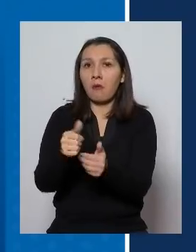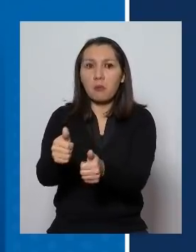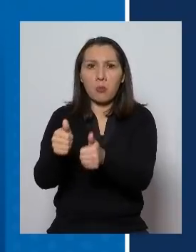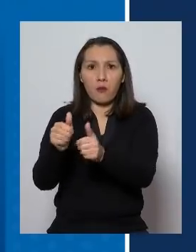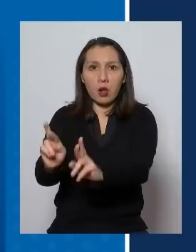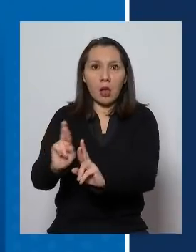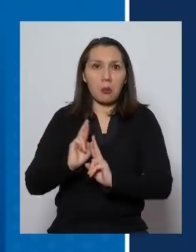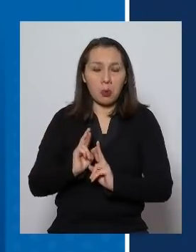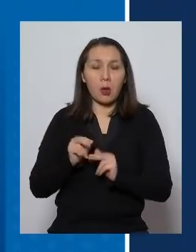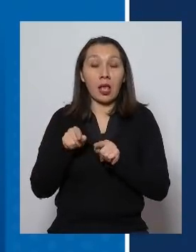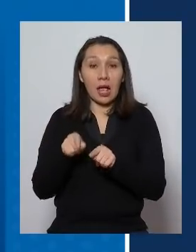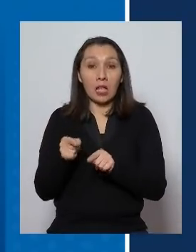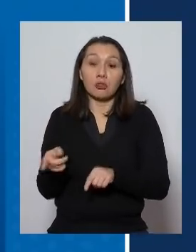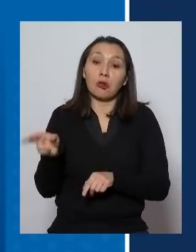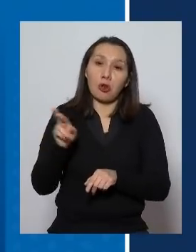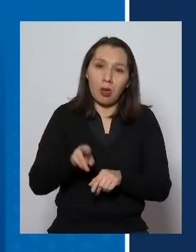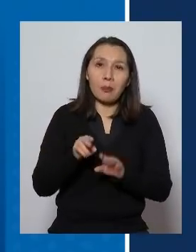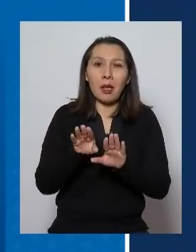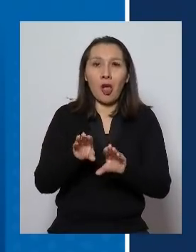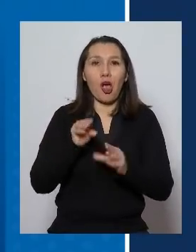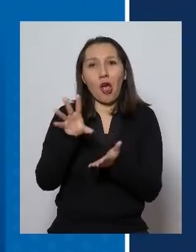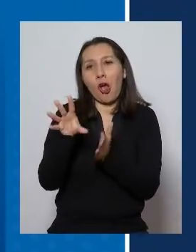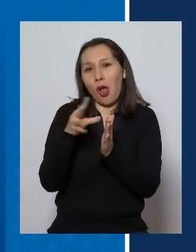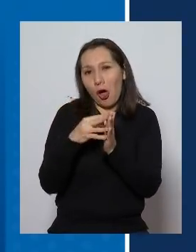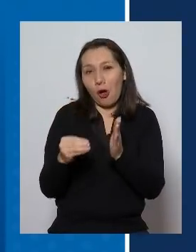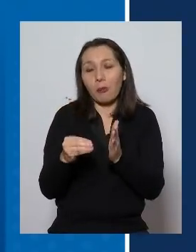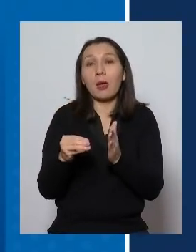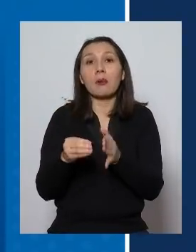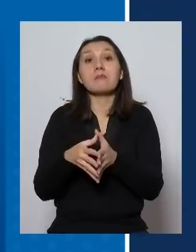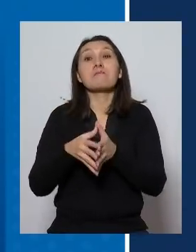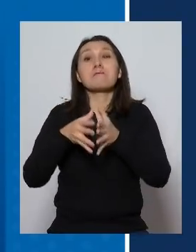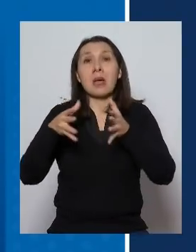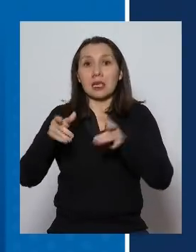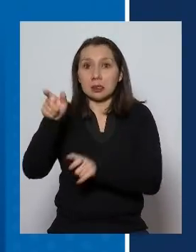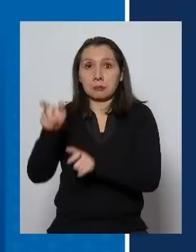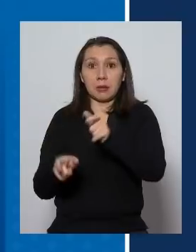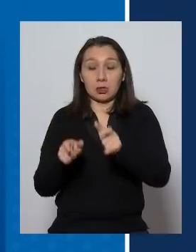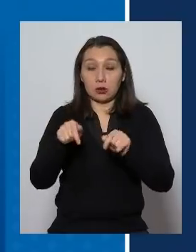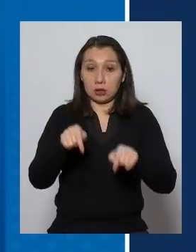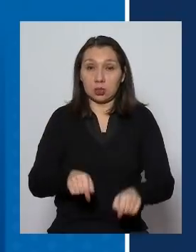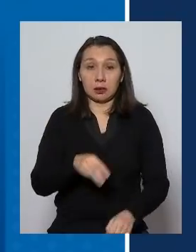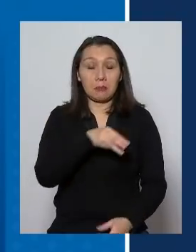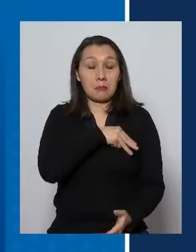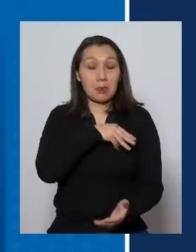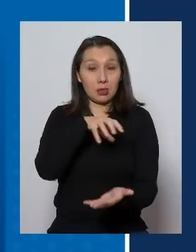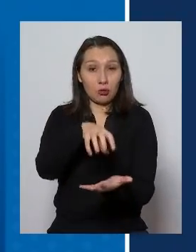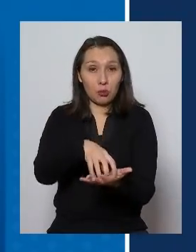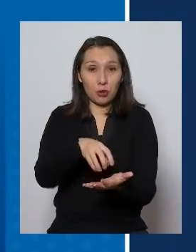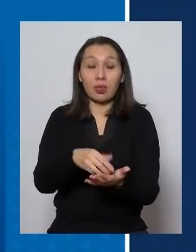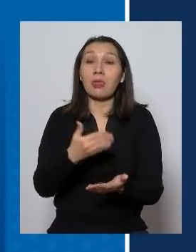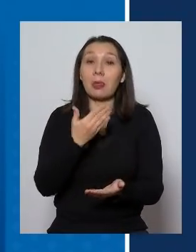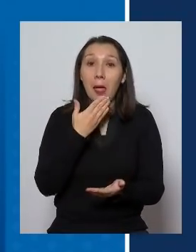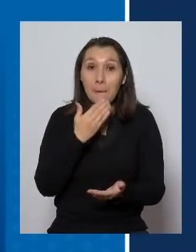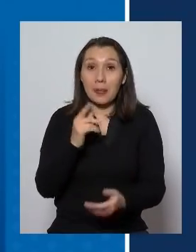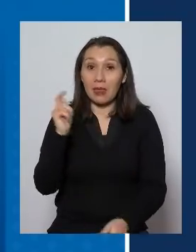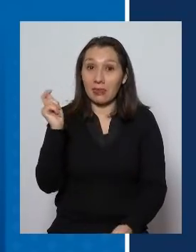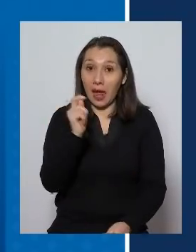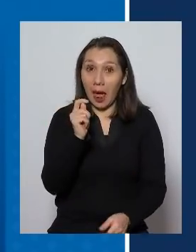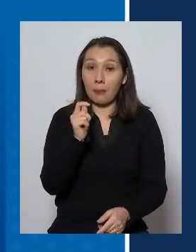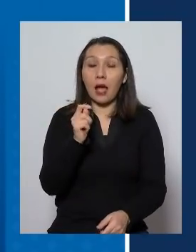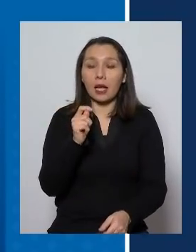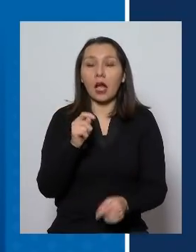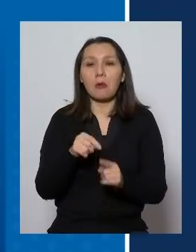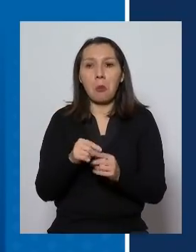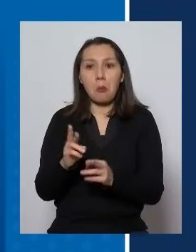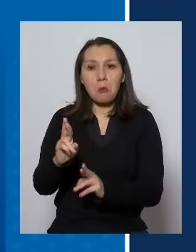resultados. Y esto que estamos repitiendo a una escala bastante más grande aquí en la región metropolitana y también en la región de Tarapacá